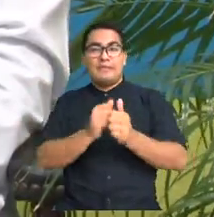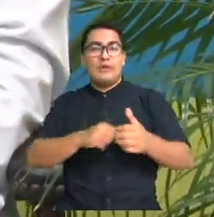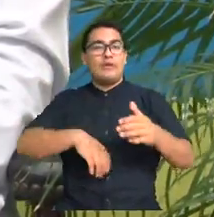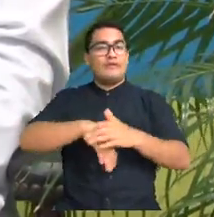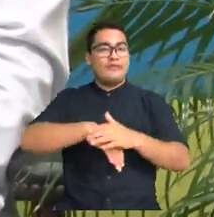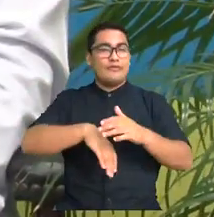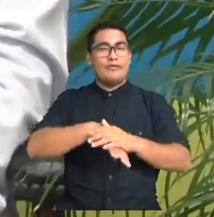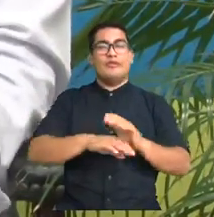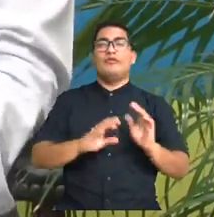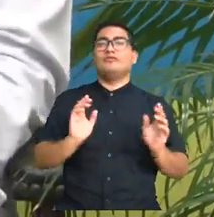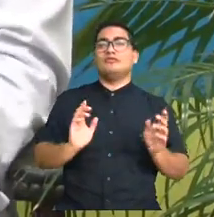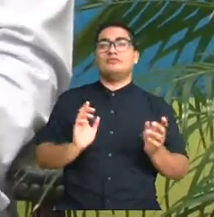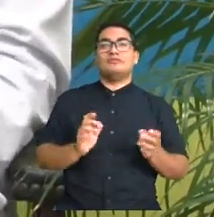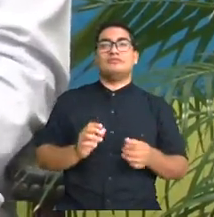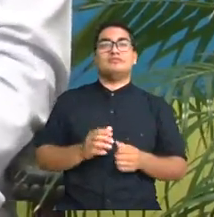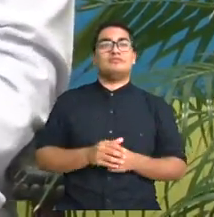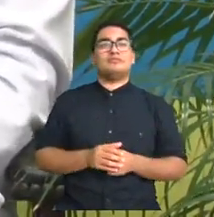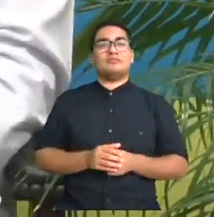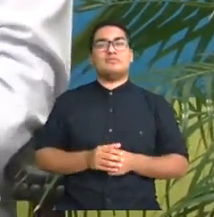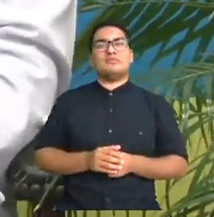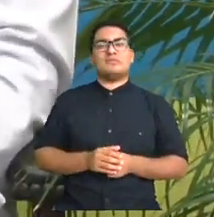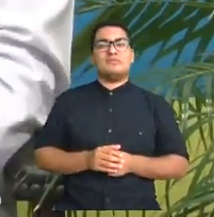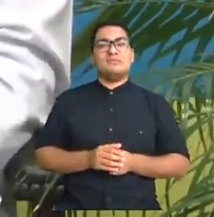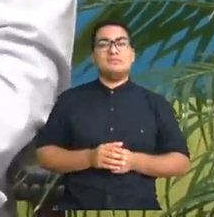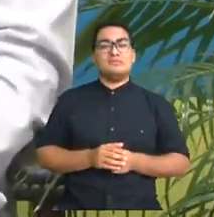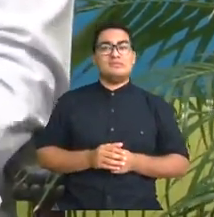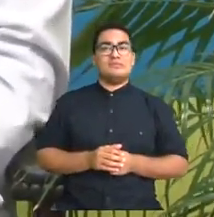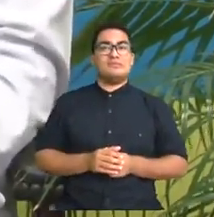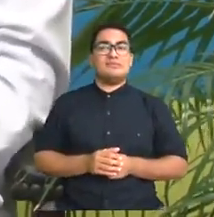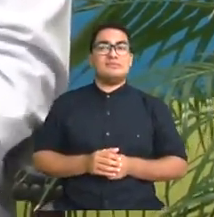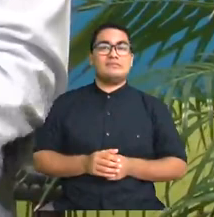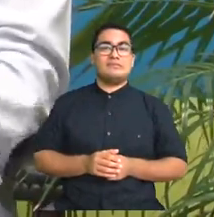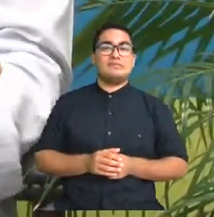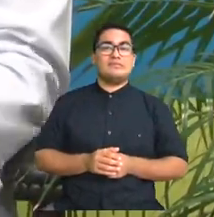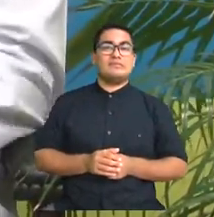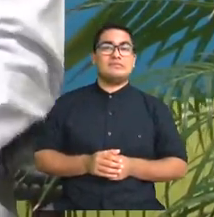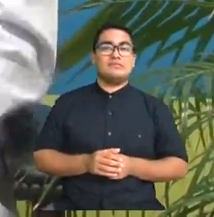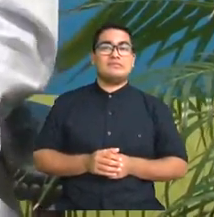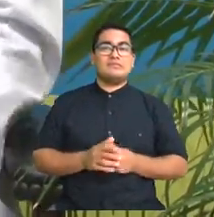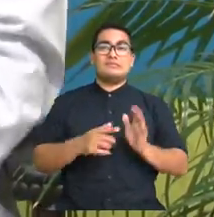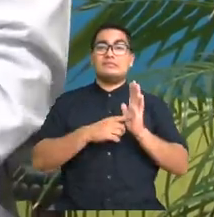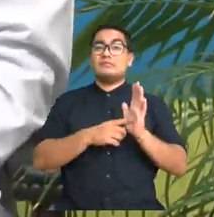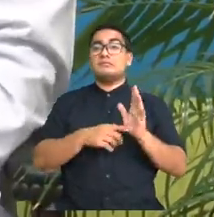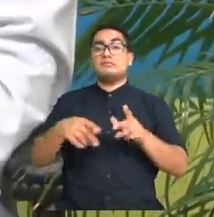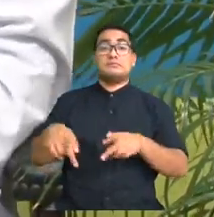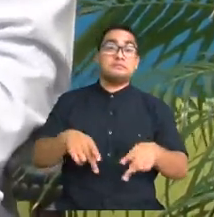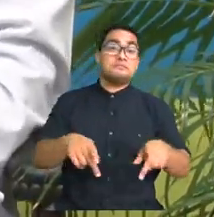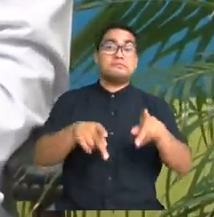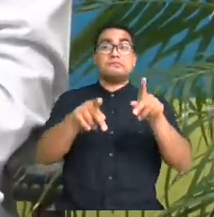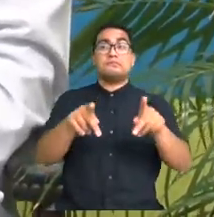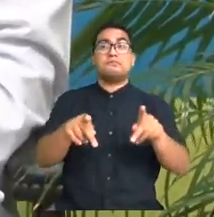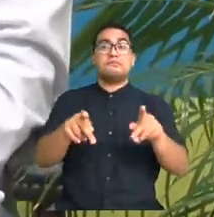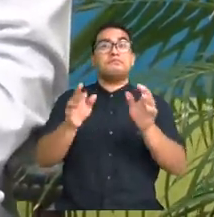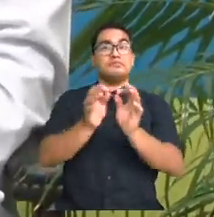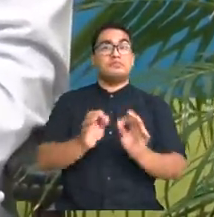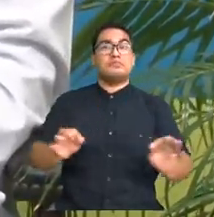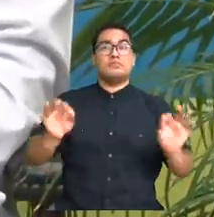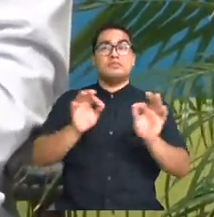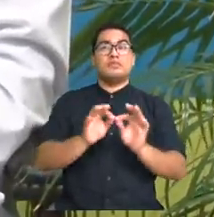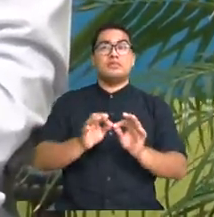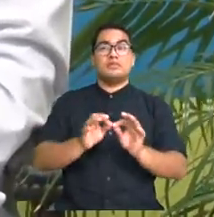cuando uno sale a hacer sus mandados. Entonces siempre es necesario el uso del bloqueador